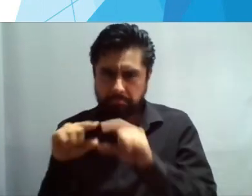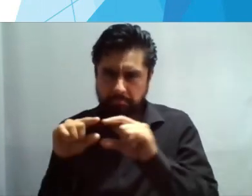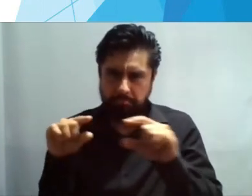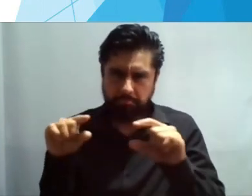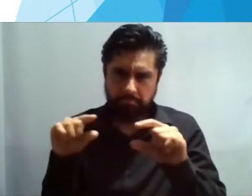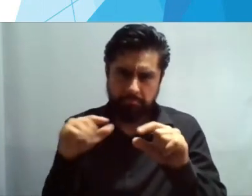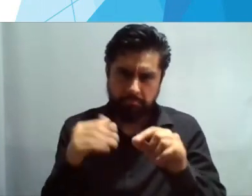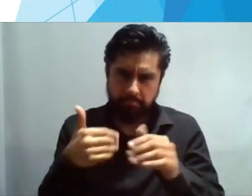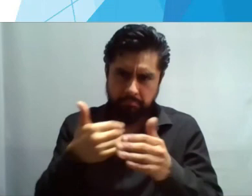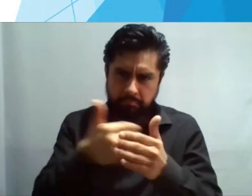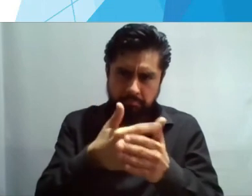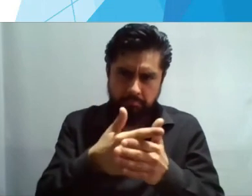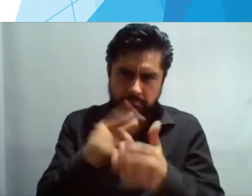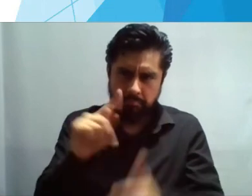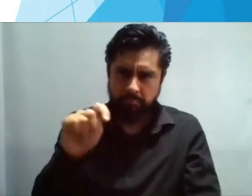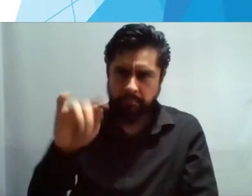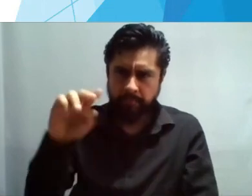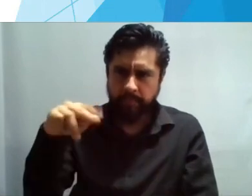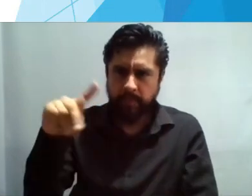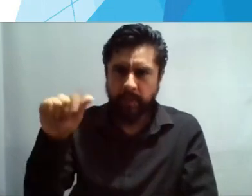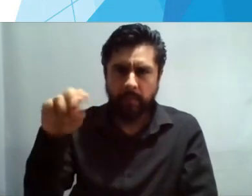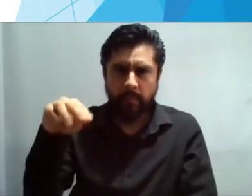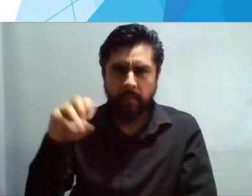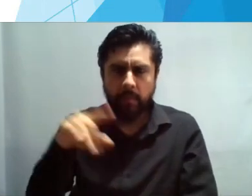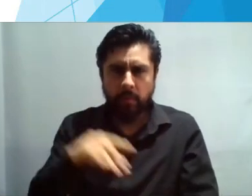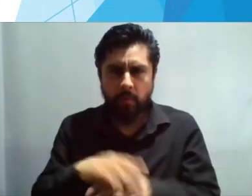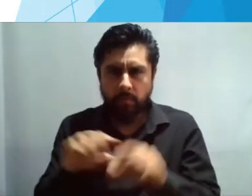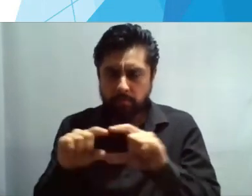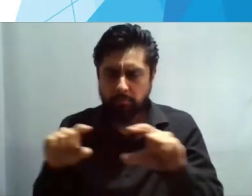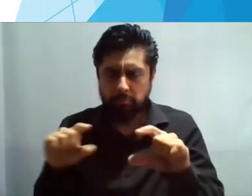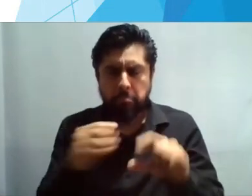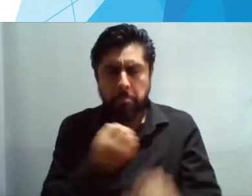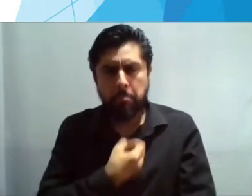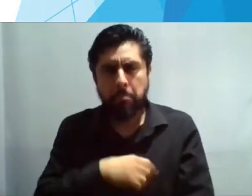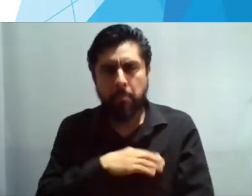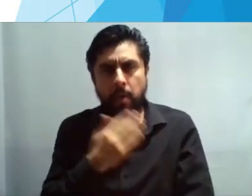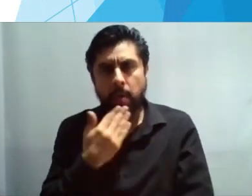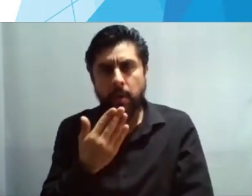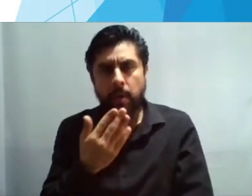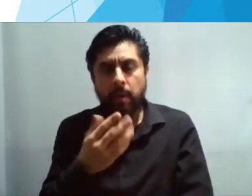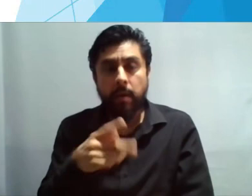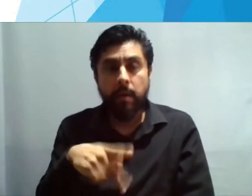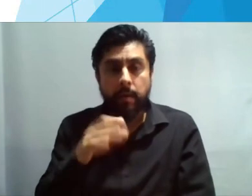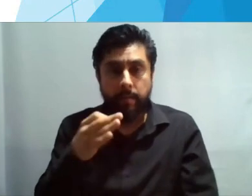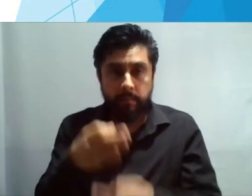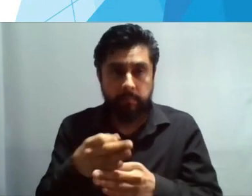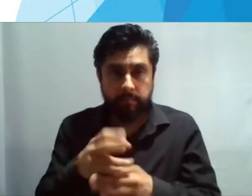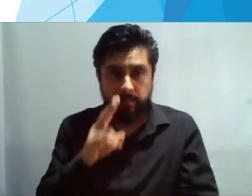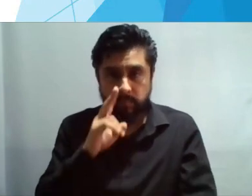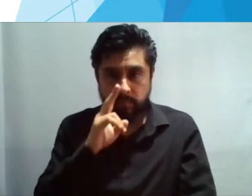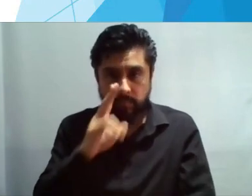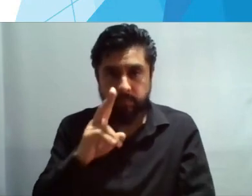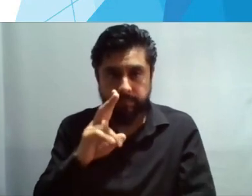de cicatrización en las partes blancas, pero es un conducto sano. Ahora vean la diferencia de la piel del